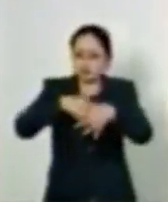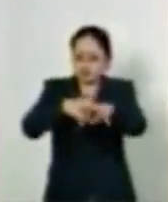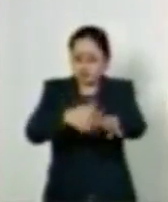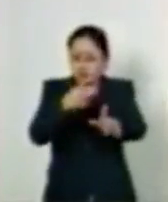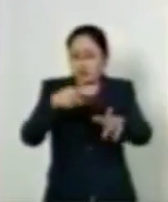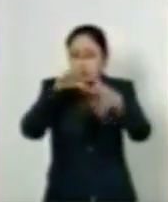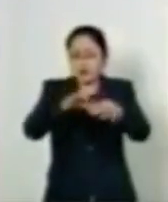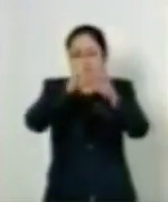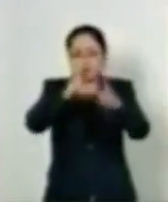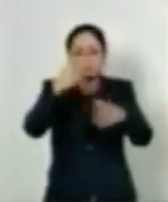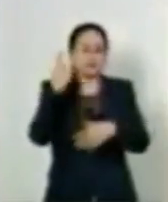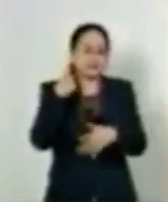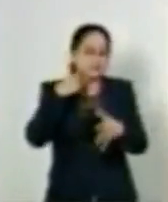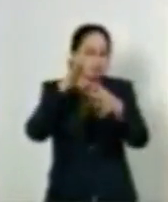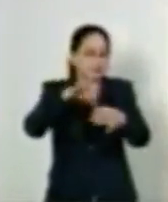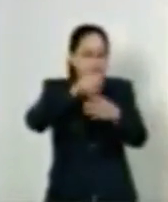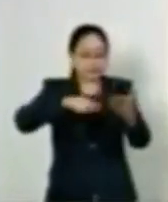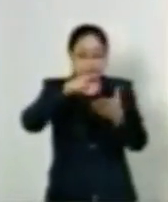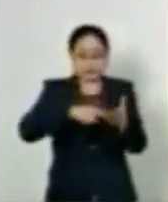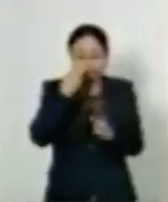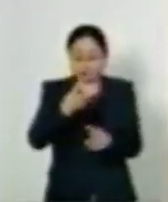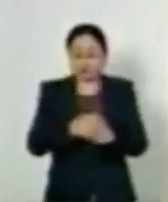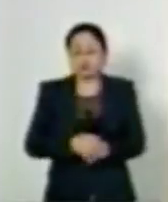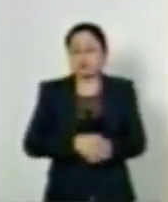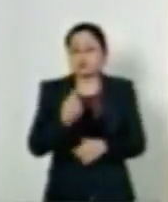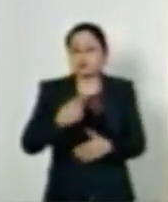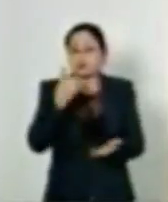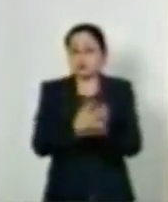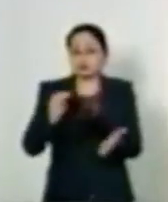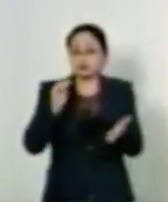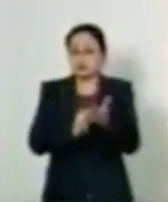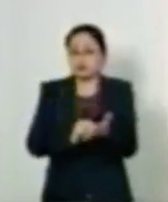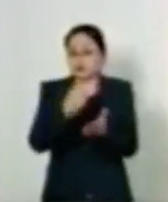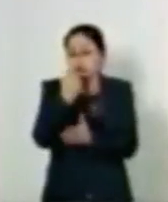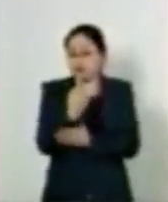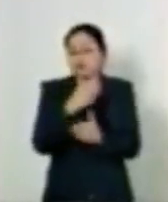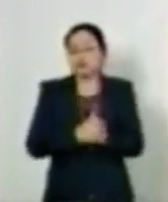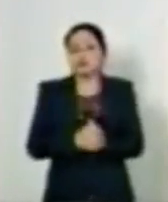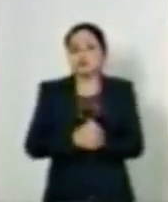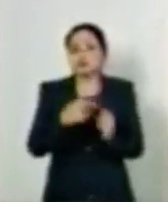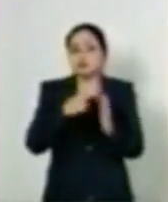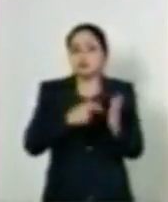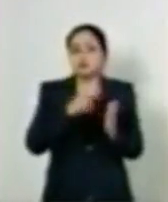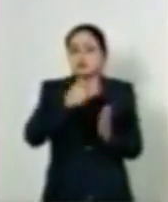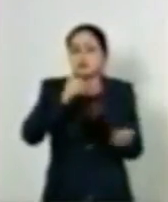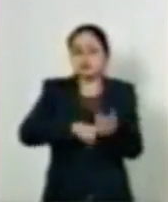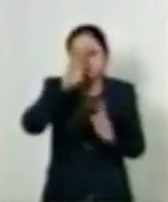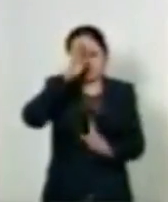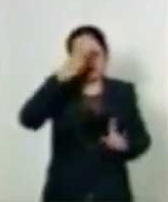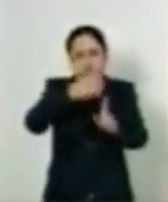temas político-electorales, pues solo establece como único requisito que éstas sean con